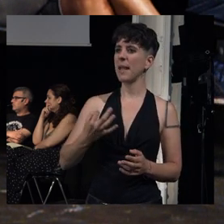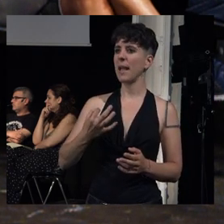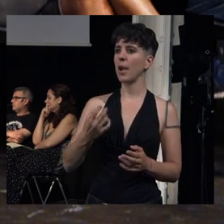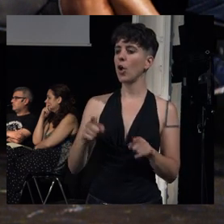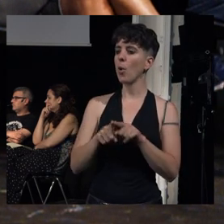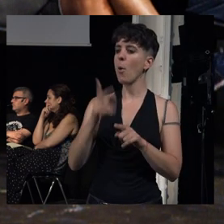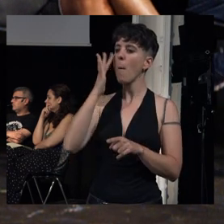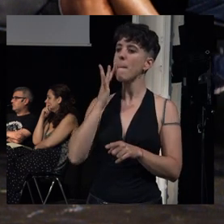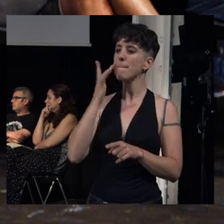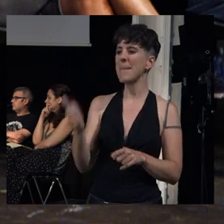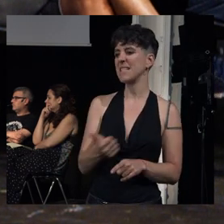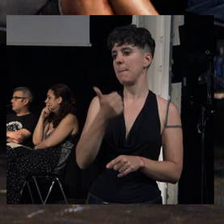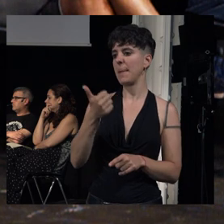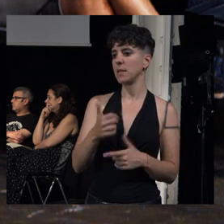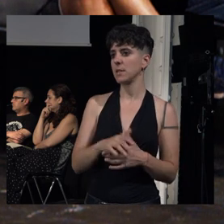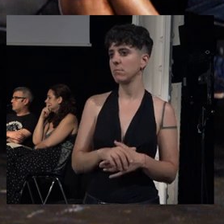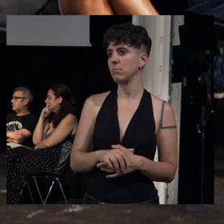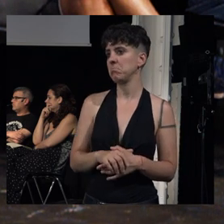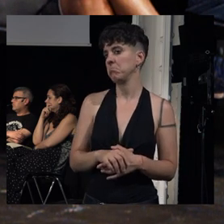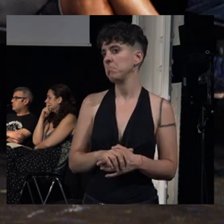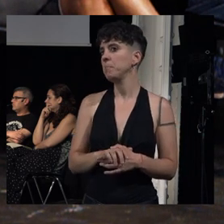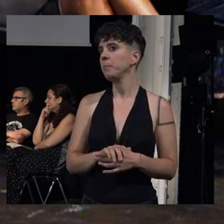más limpias con esto, ¿no? Bueno,